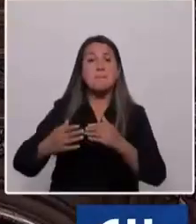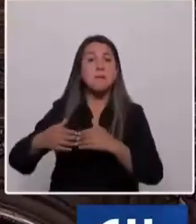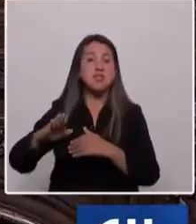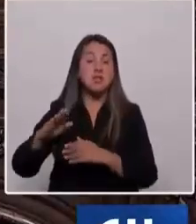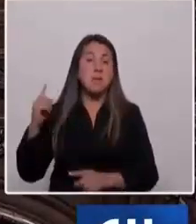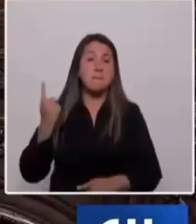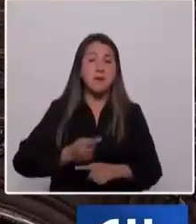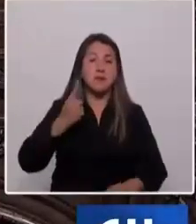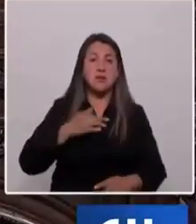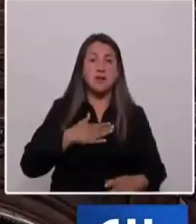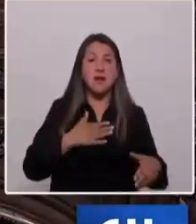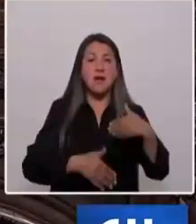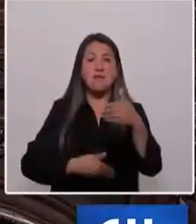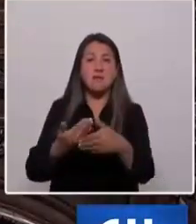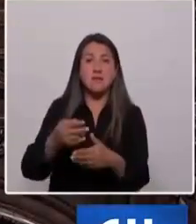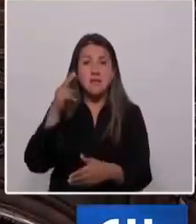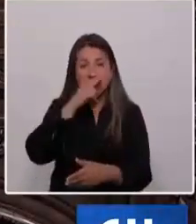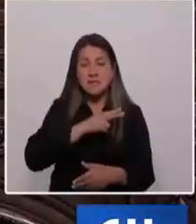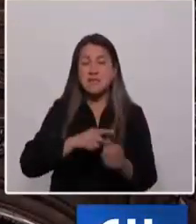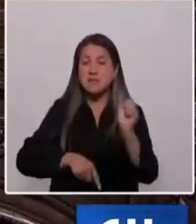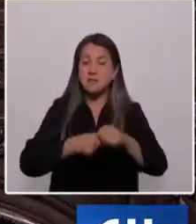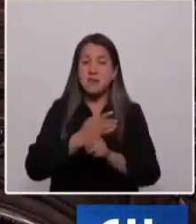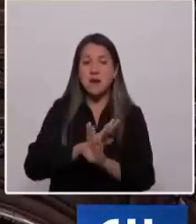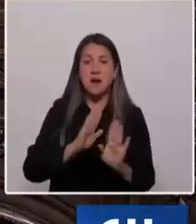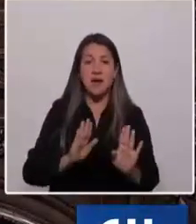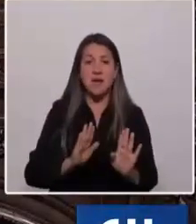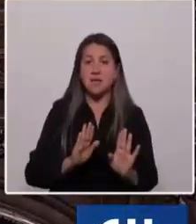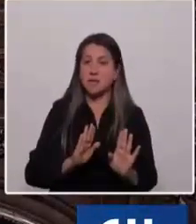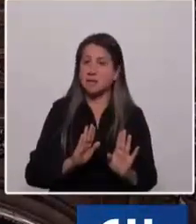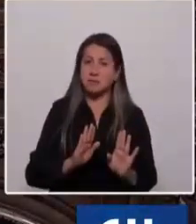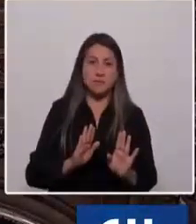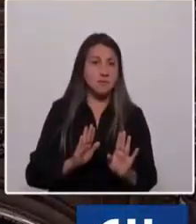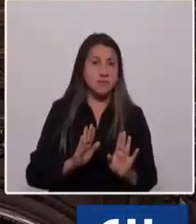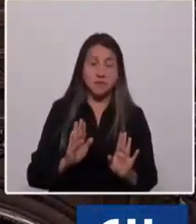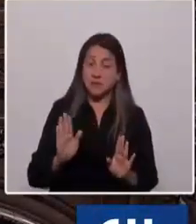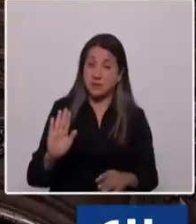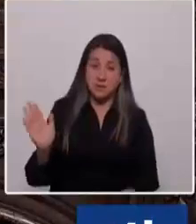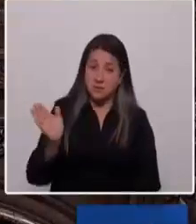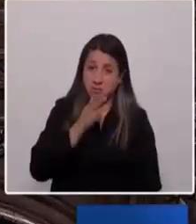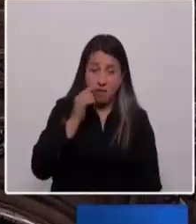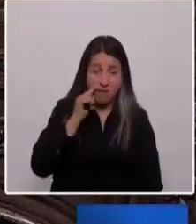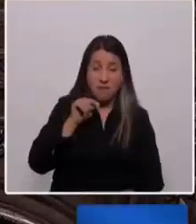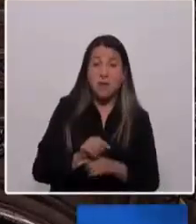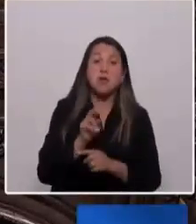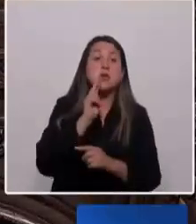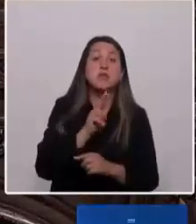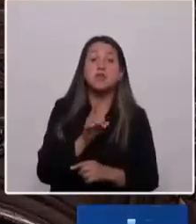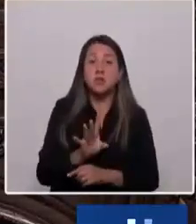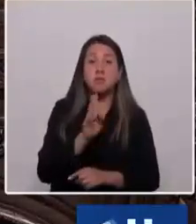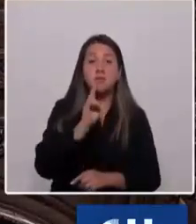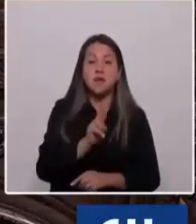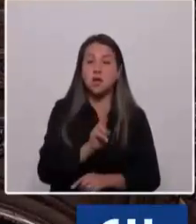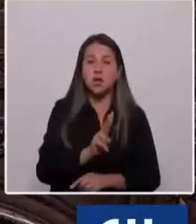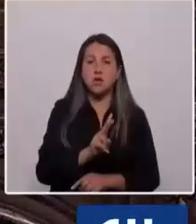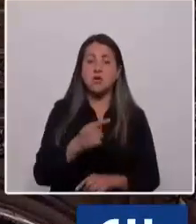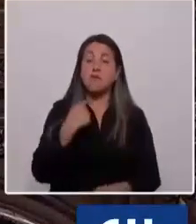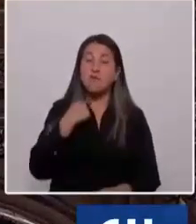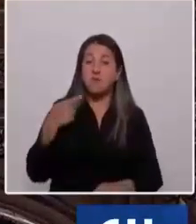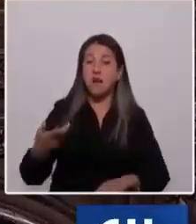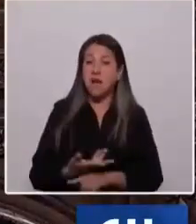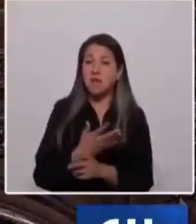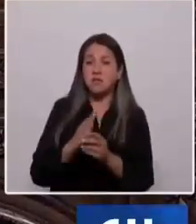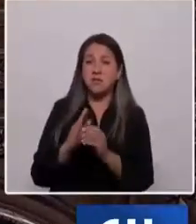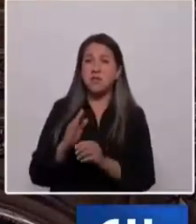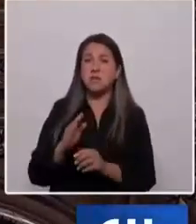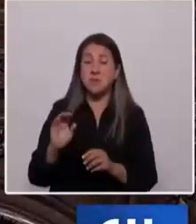resuelto avanzar sin transar, no tiene destino. Es una constitución condenada al fracaso porque será cuestionada desde el mismo